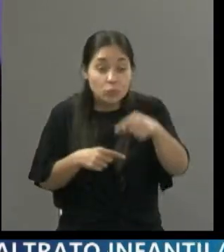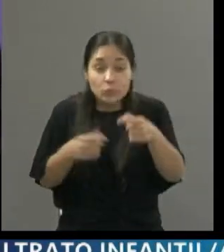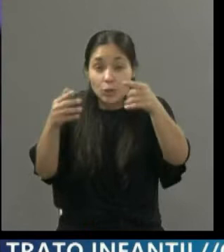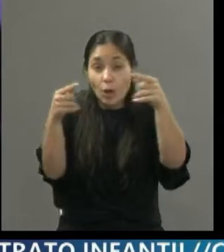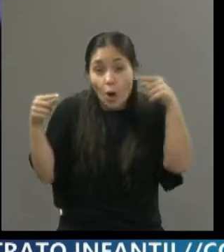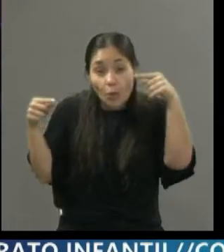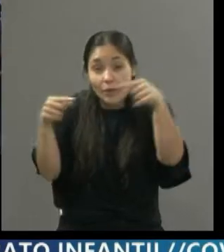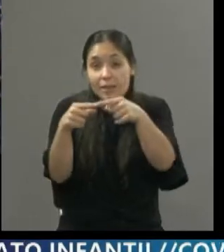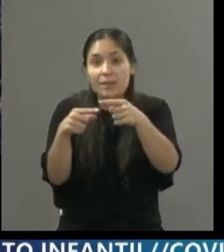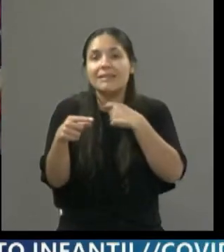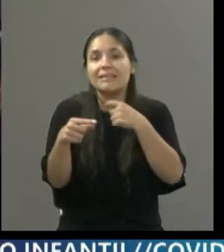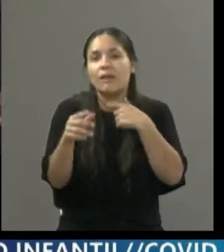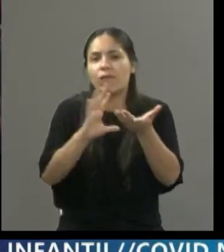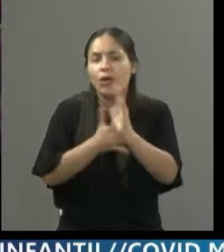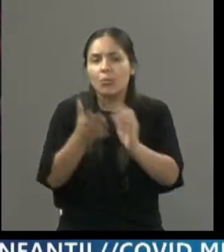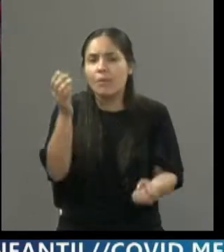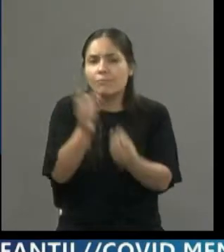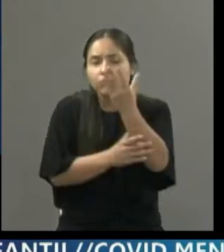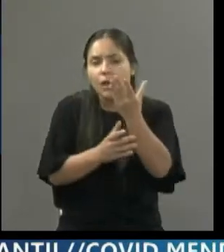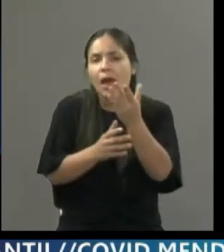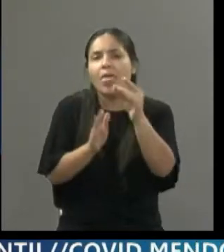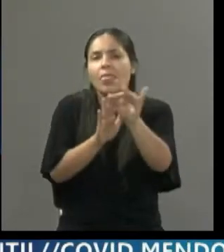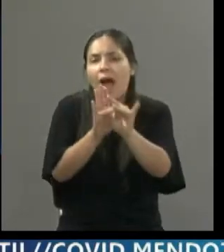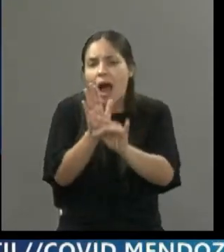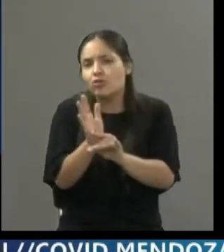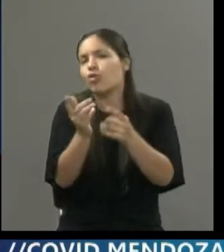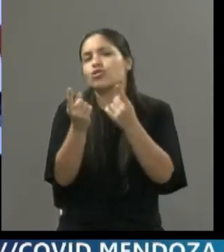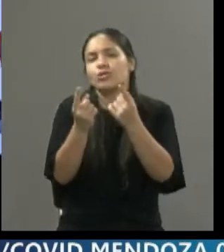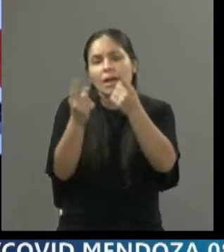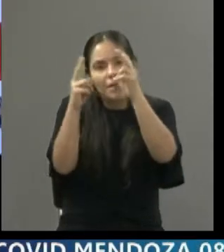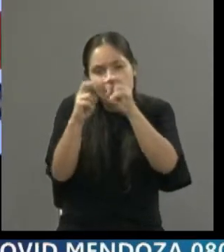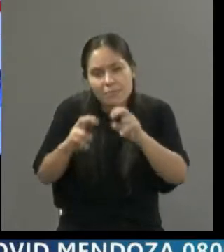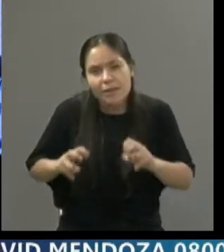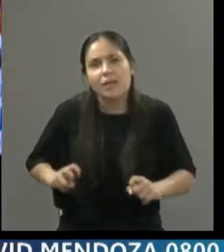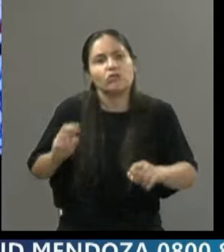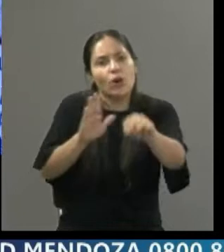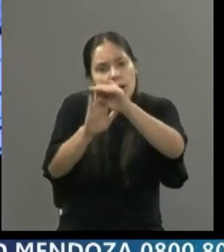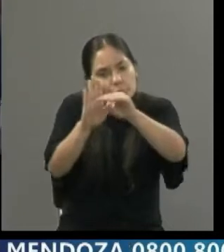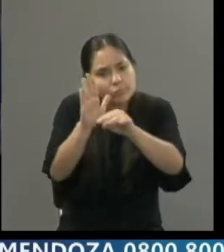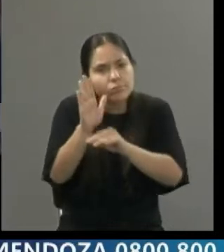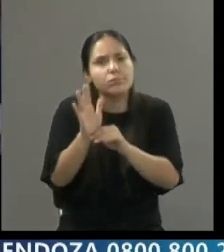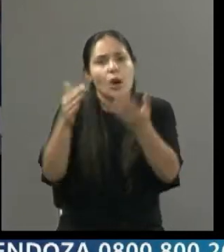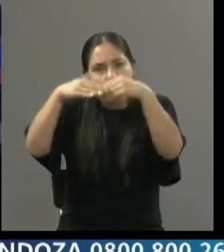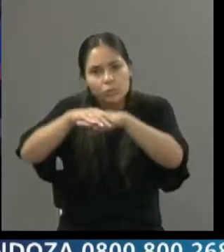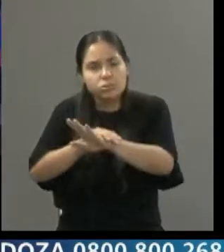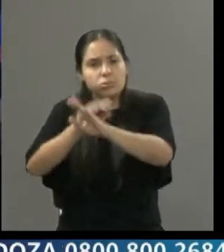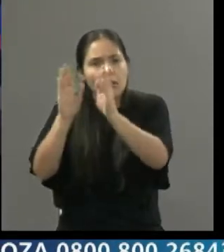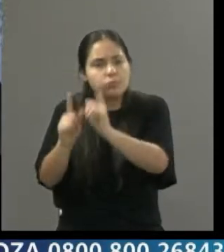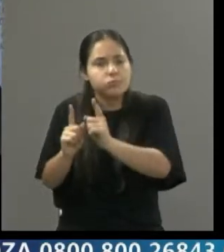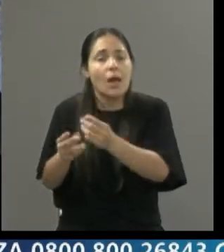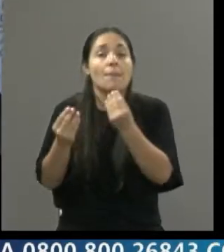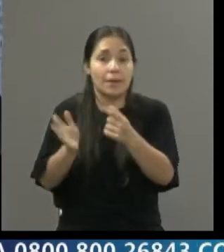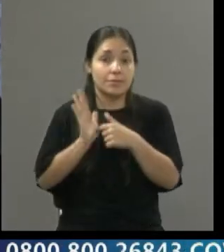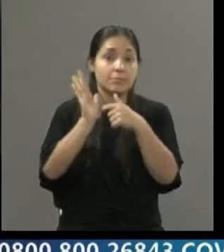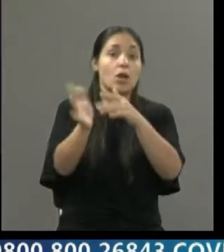acervo documental, es decir, generar datos, generar investigaciones rigurosas para poder presentar esto a